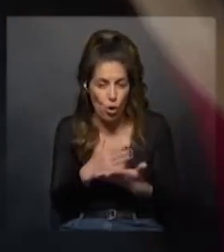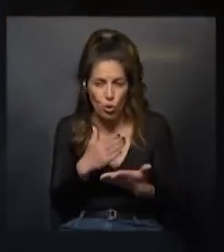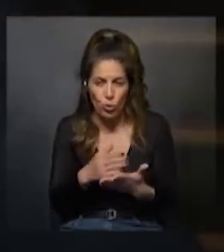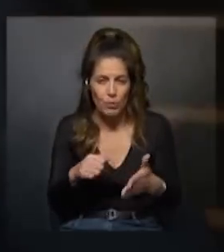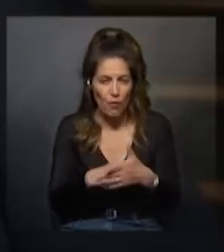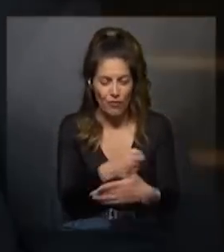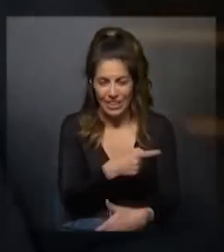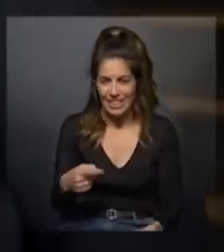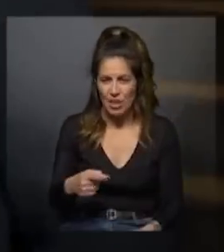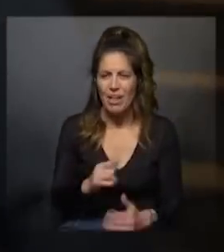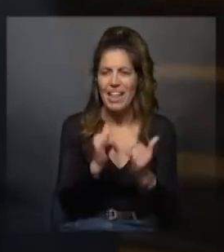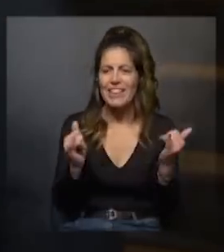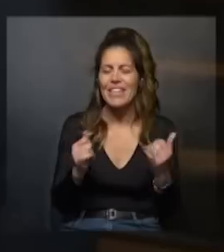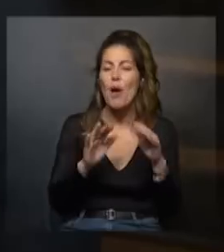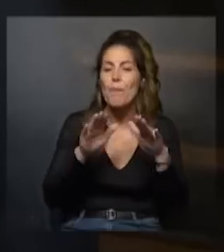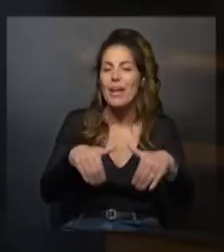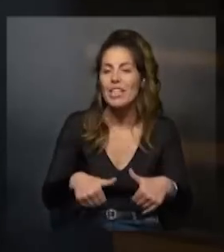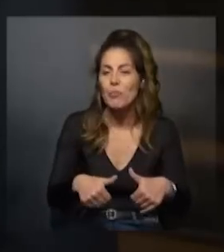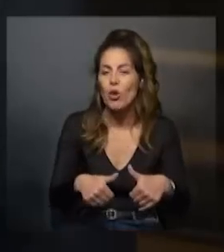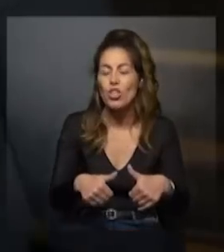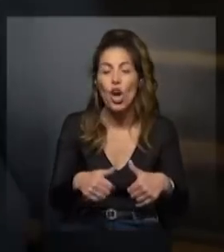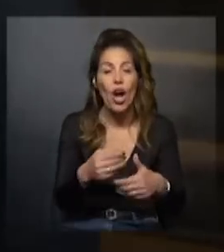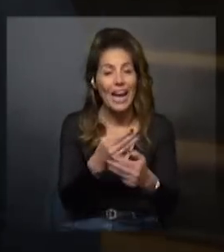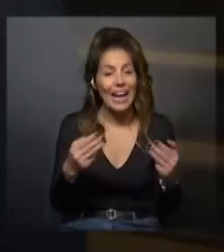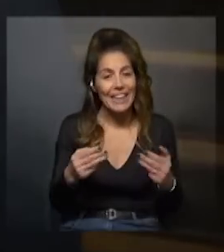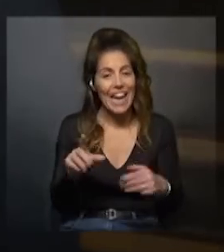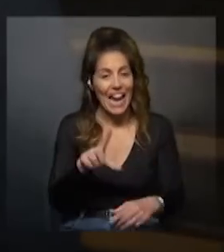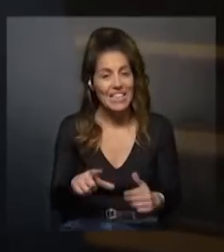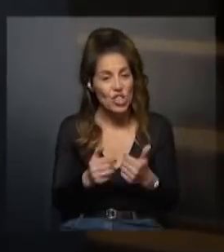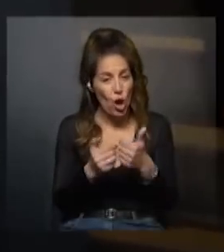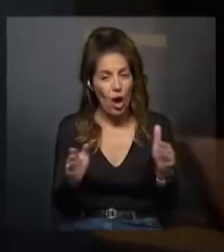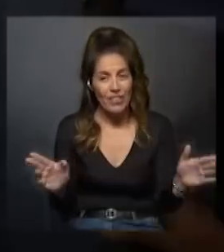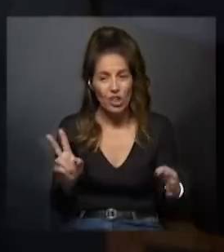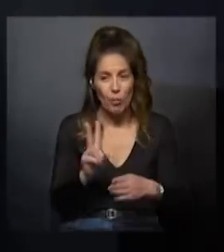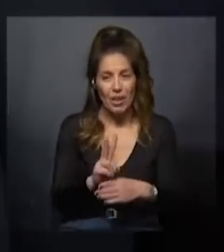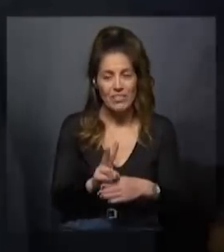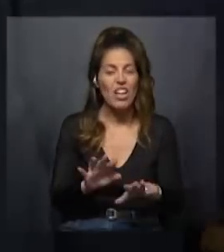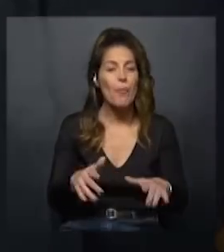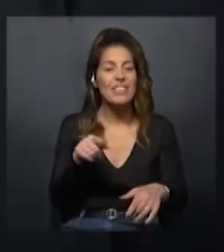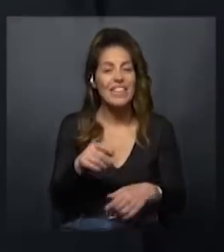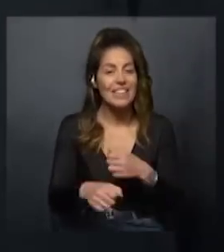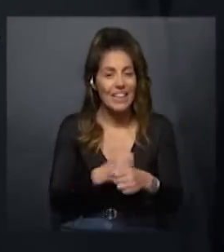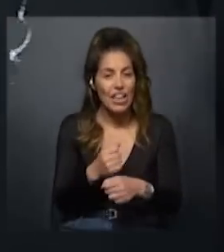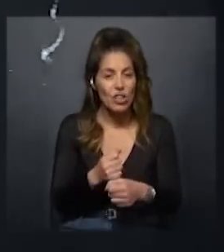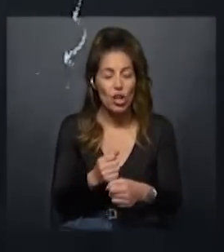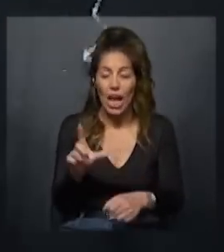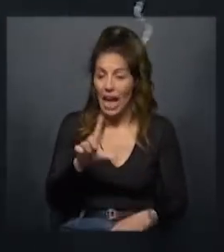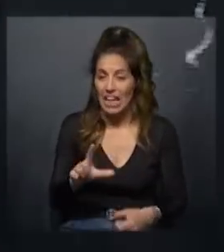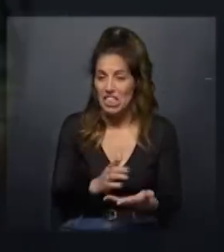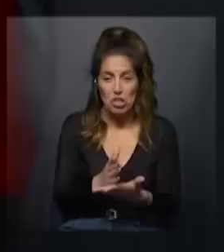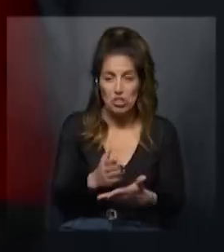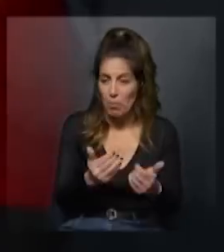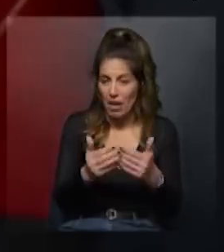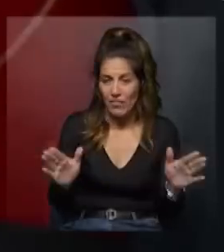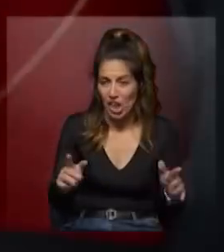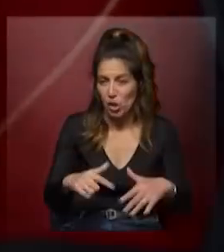de semana es el día del patrimonio habitualmente el Liceo está abierto en estas instancias para ser visitado qué va a pasar este año el Liceo siempre estaba abierto siempre era una